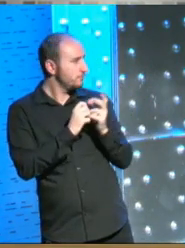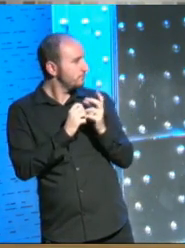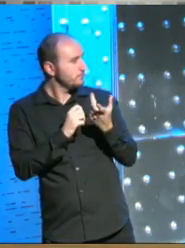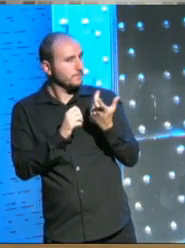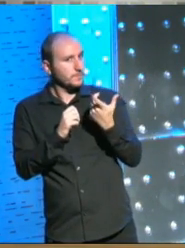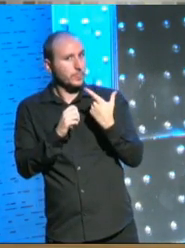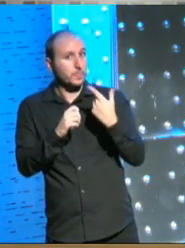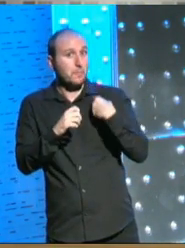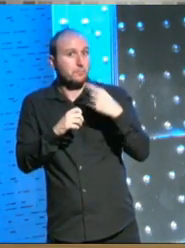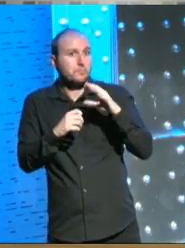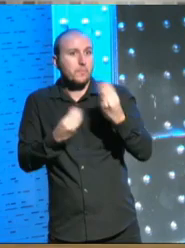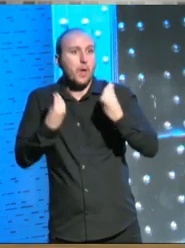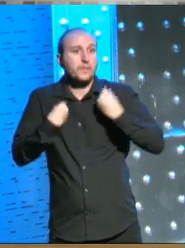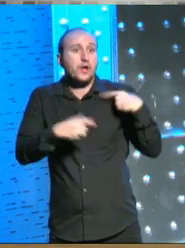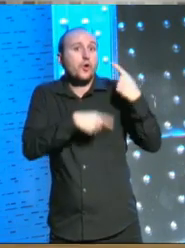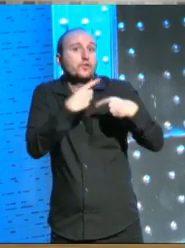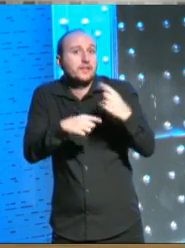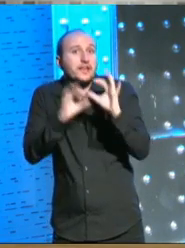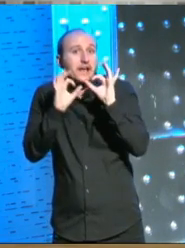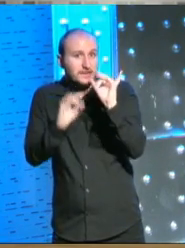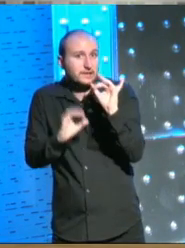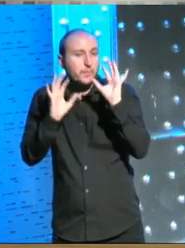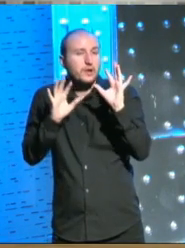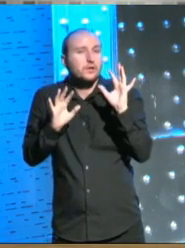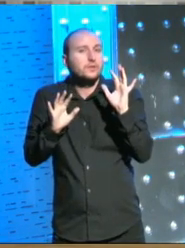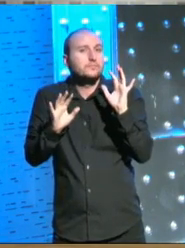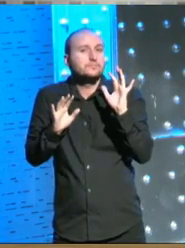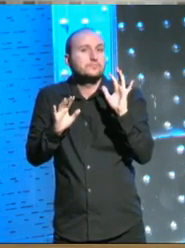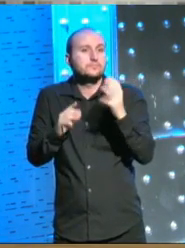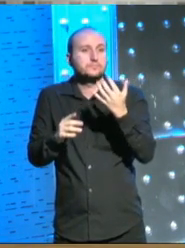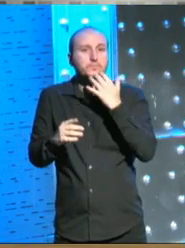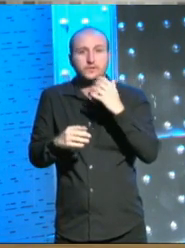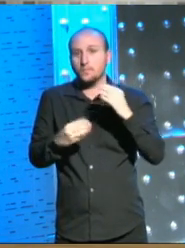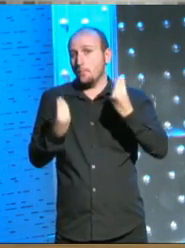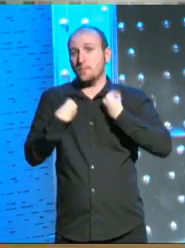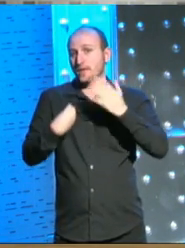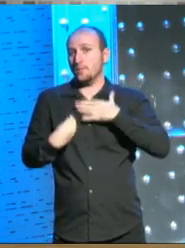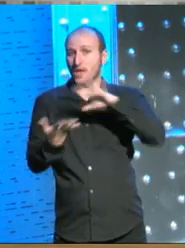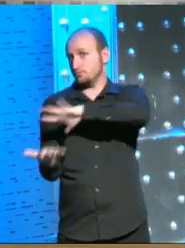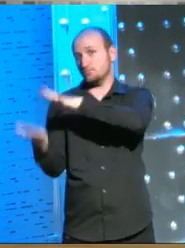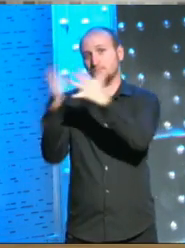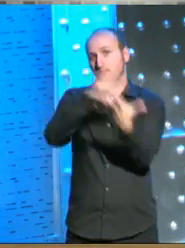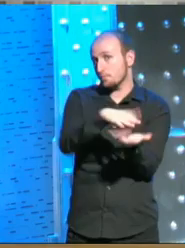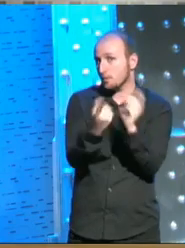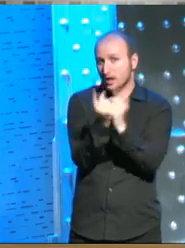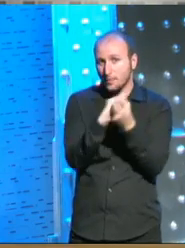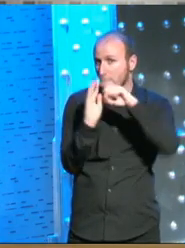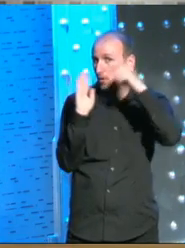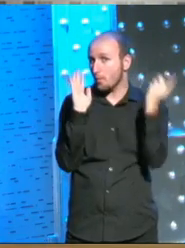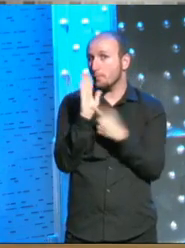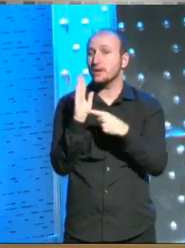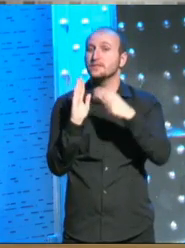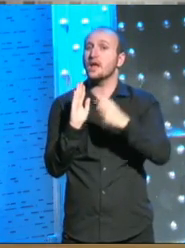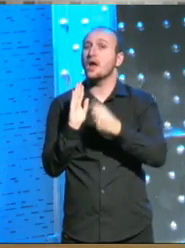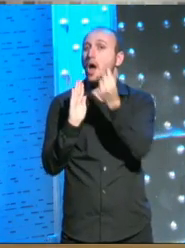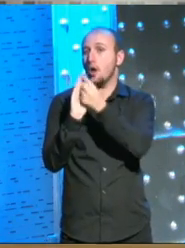Por tanto, la vida cotidiana sí, pero si yo sé que hay una cámara, mi vida es altera. Y mis pautas de comportamiento son distintos, ¿eh?